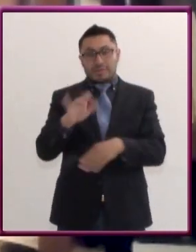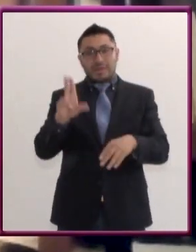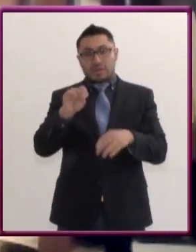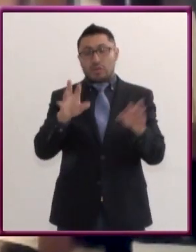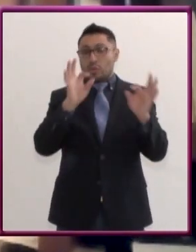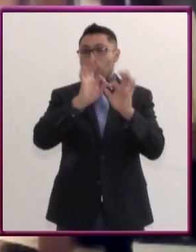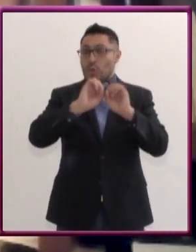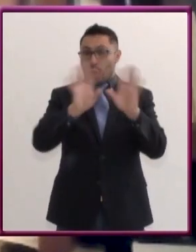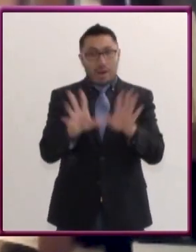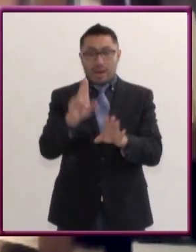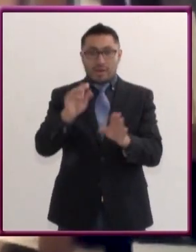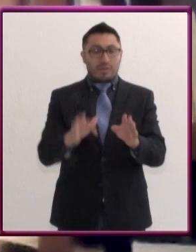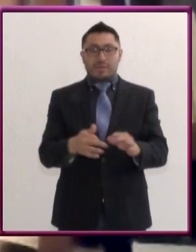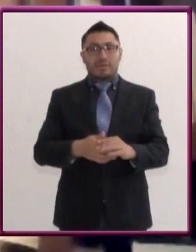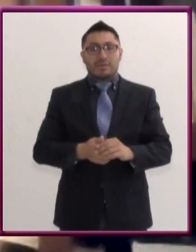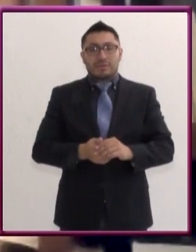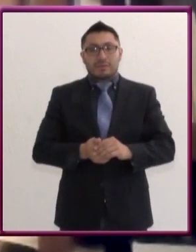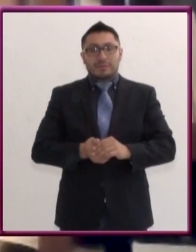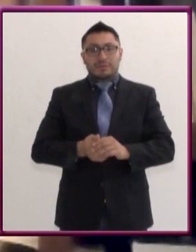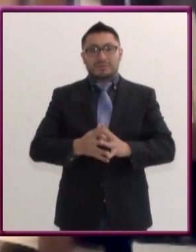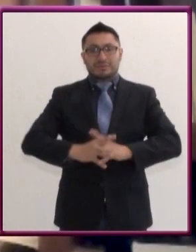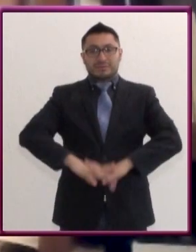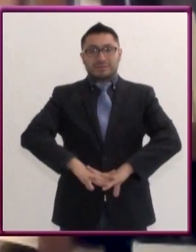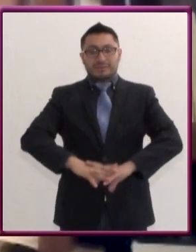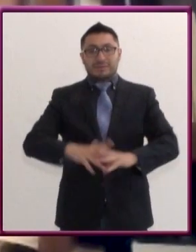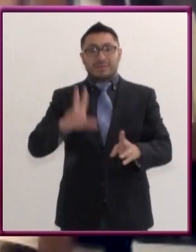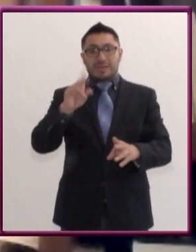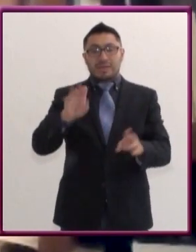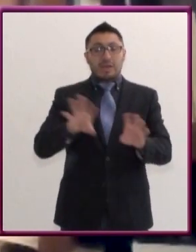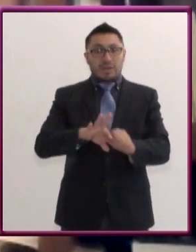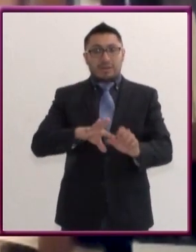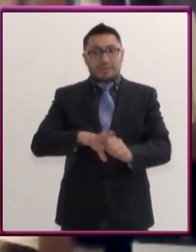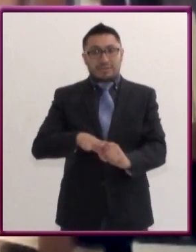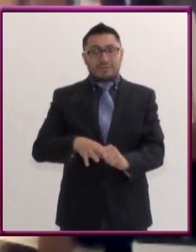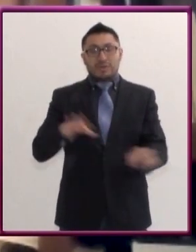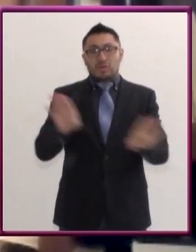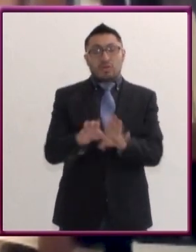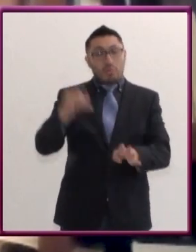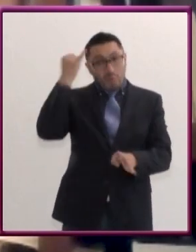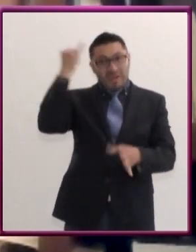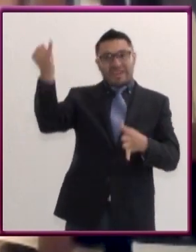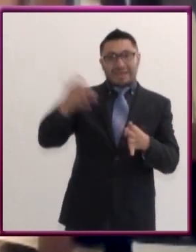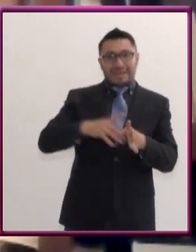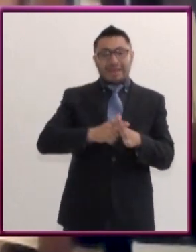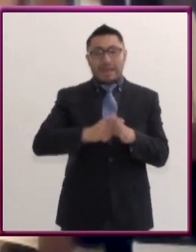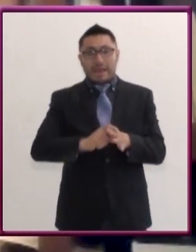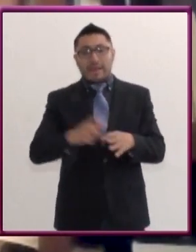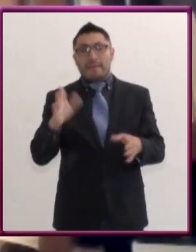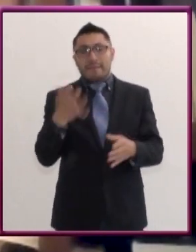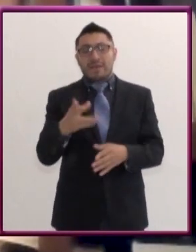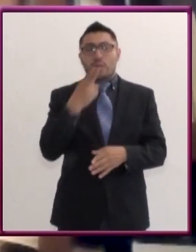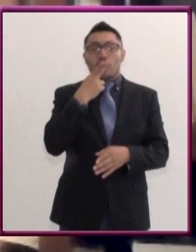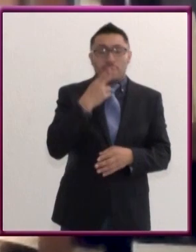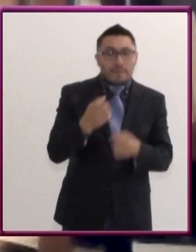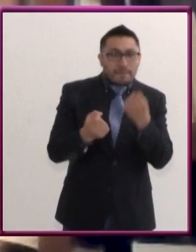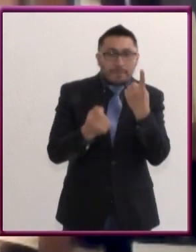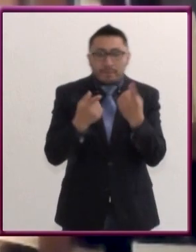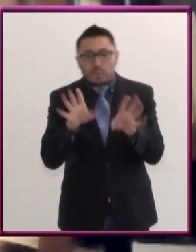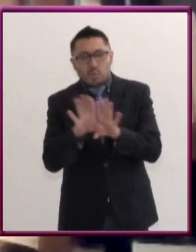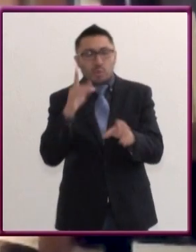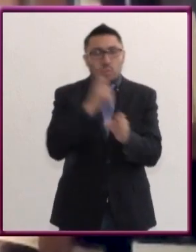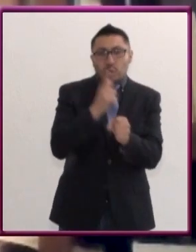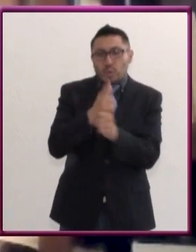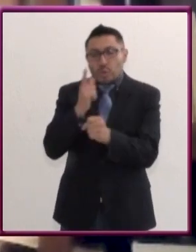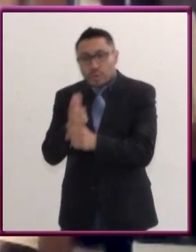manera explícita, sino se puede deducir, se puede inferir de que lo usaban de algunos